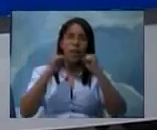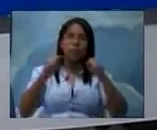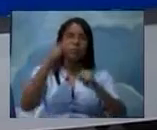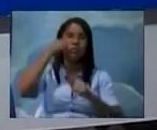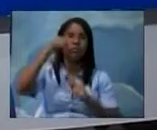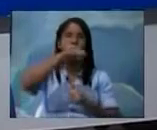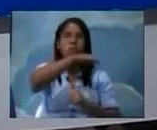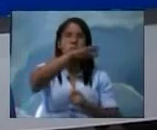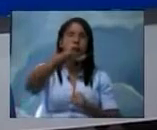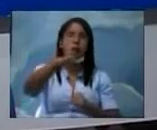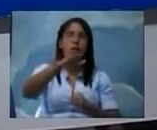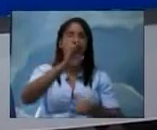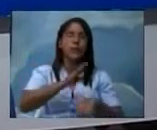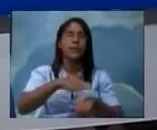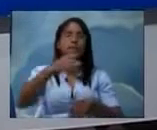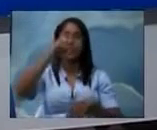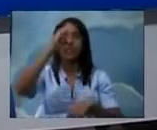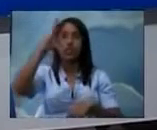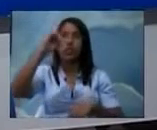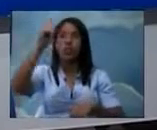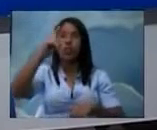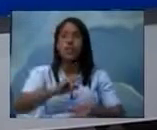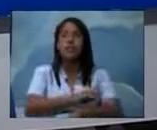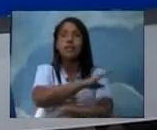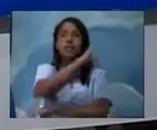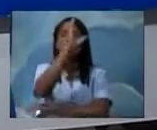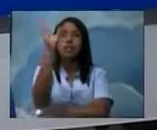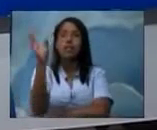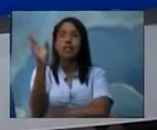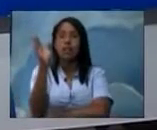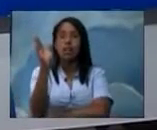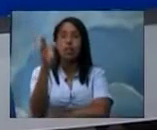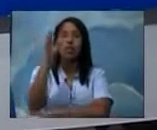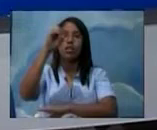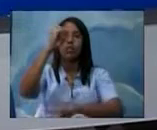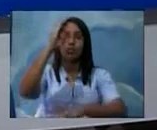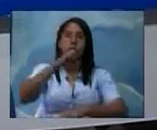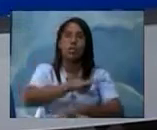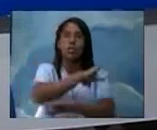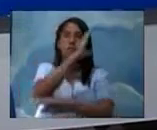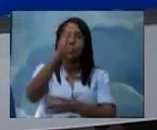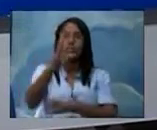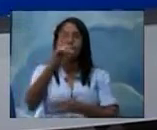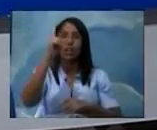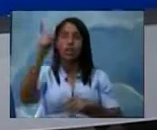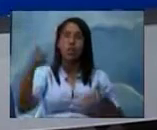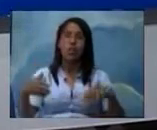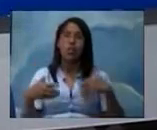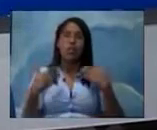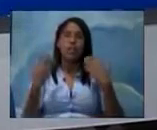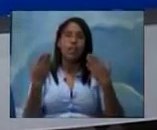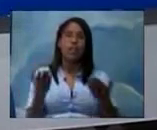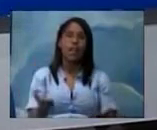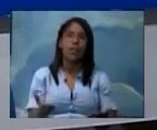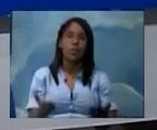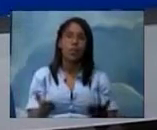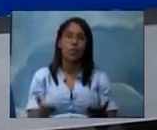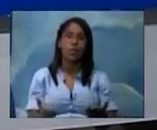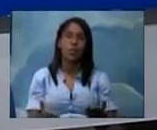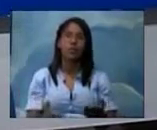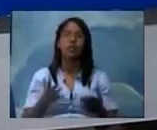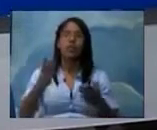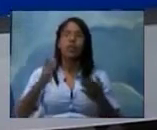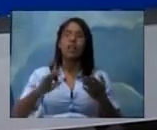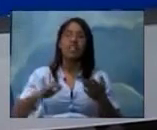fuerza. Porque el Dios del cielo, oiga bien, El Dios del cielo te ha